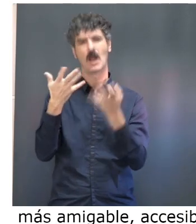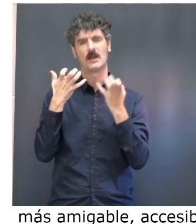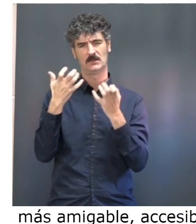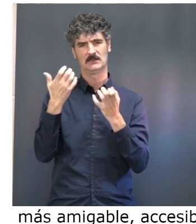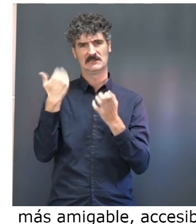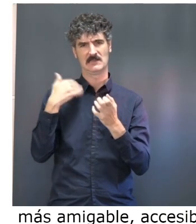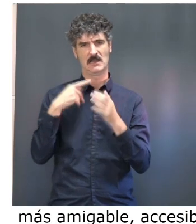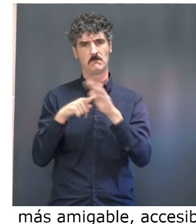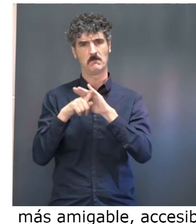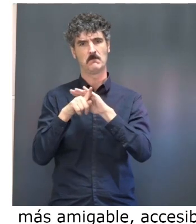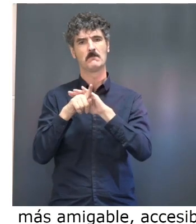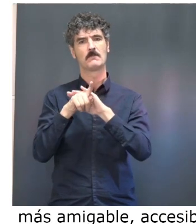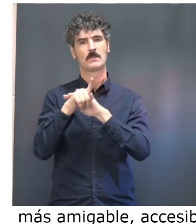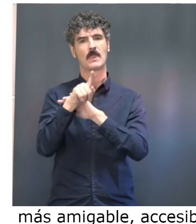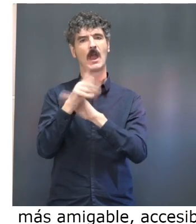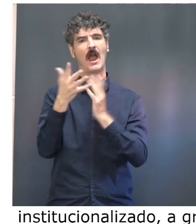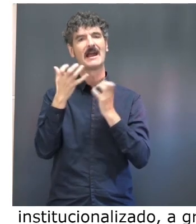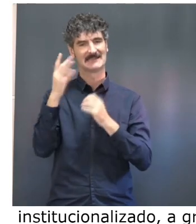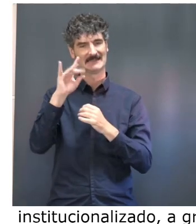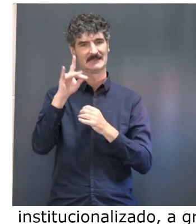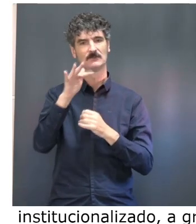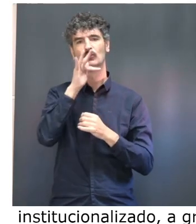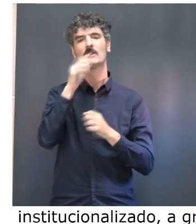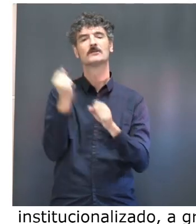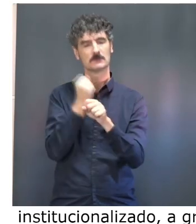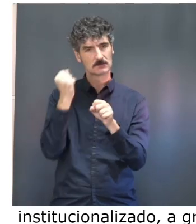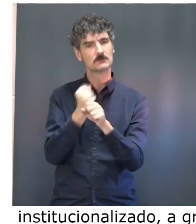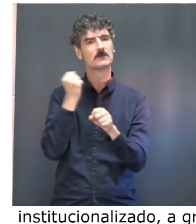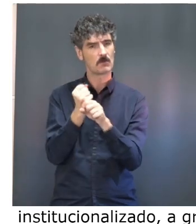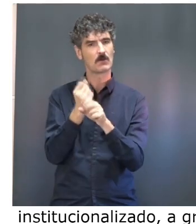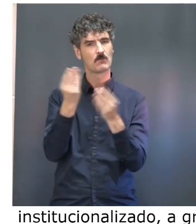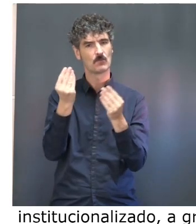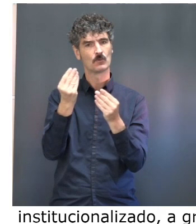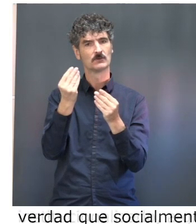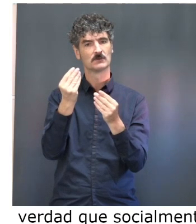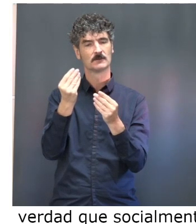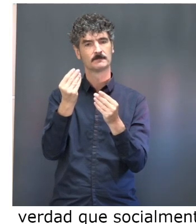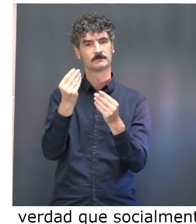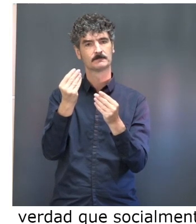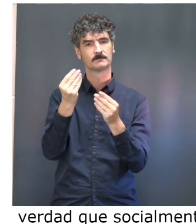verdad que socialmente yo creo que hemos ganado muchísimo y seguimos trabajando como pues eso, en este